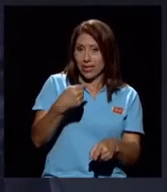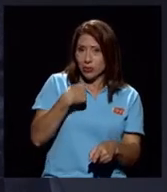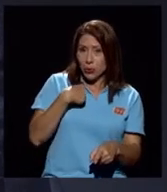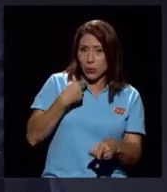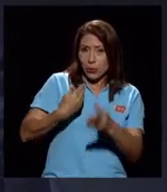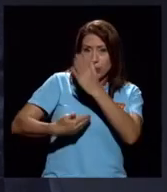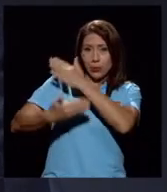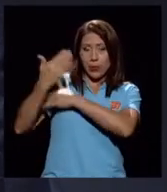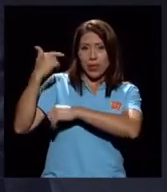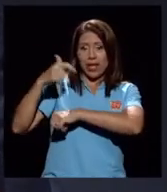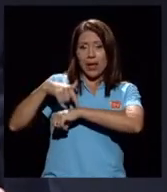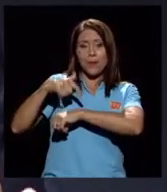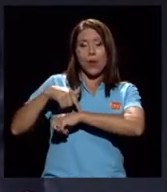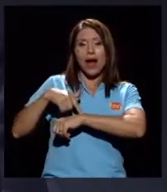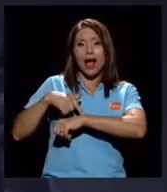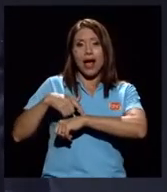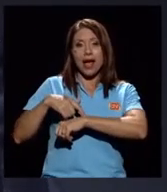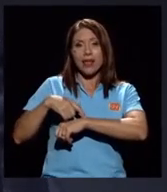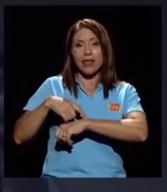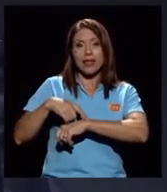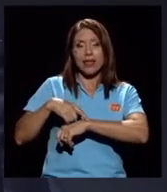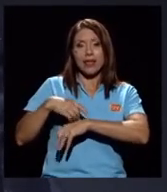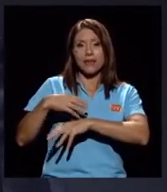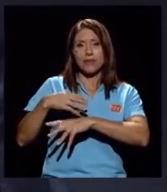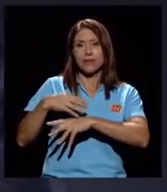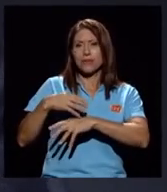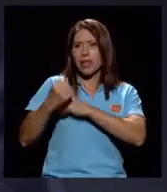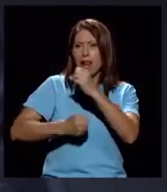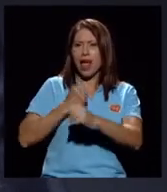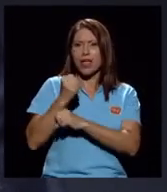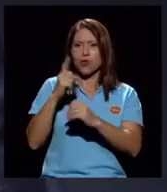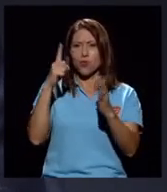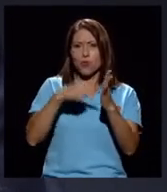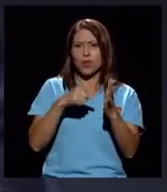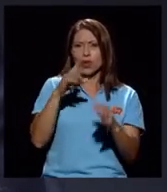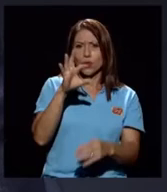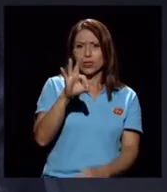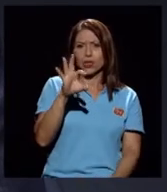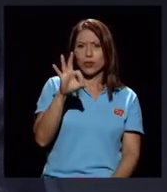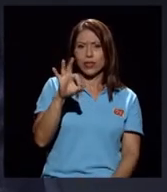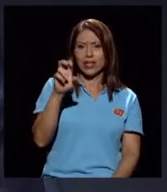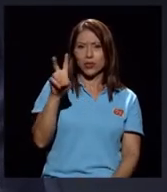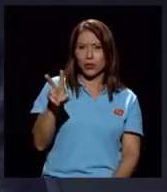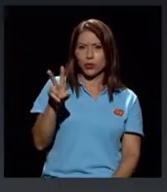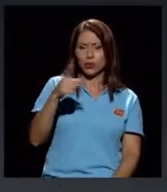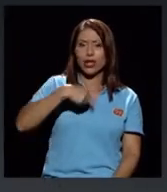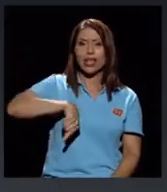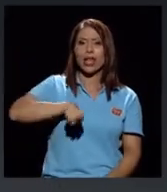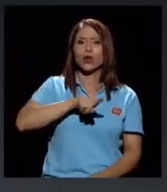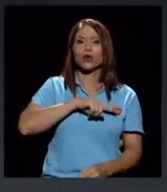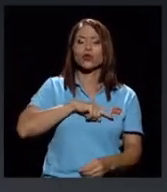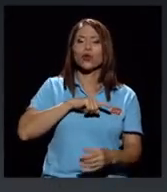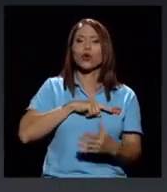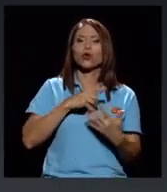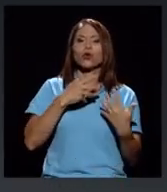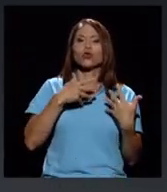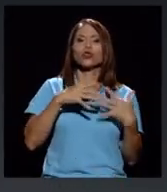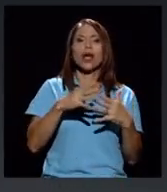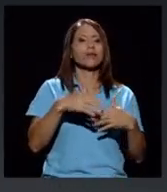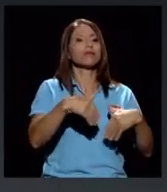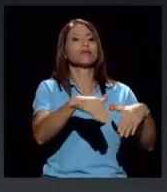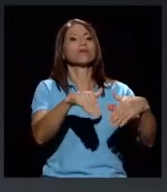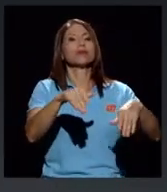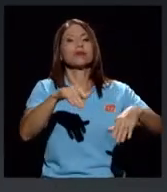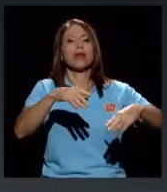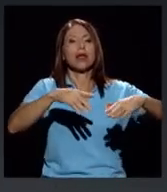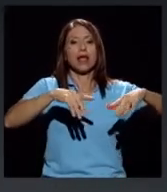de digamos en el 92 que nosotros liberamos el mercado cambiario de aquí entre cumplirlos y es